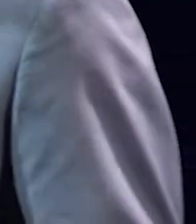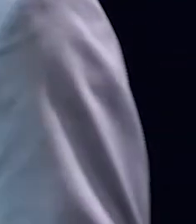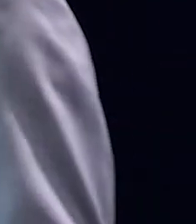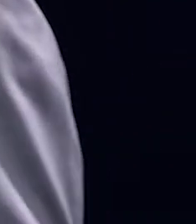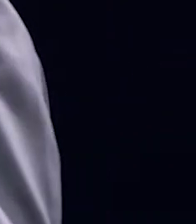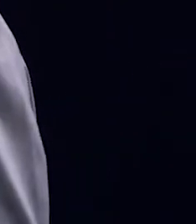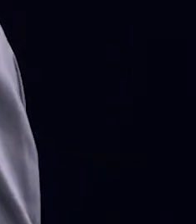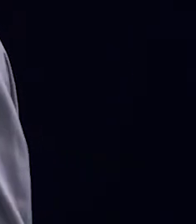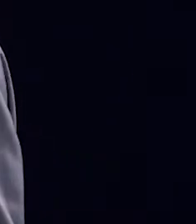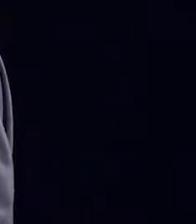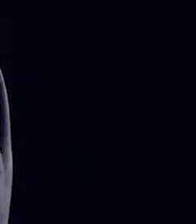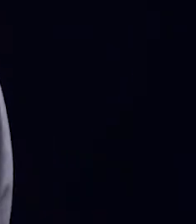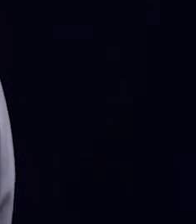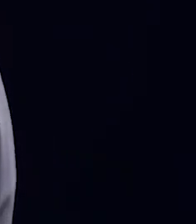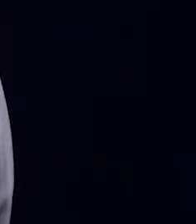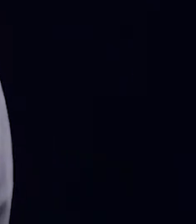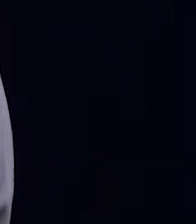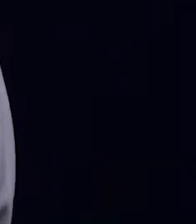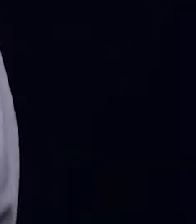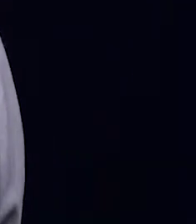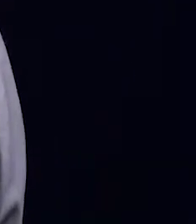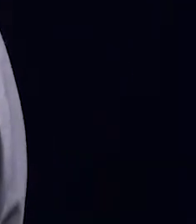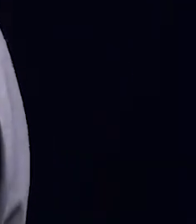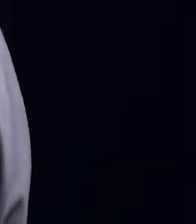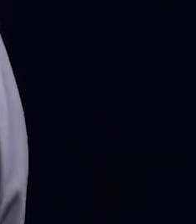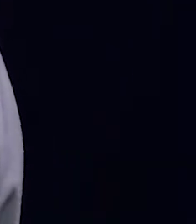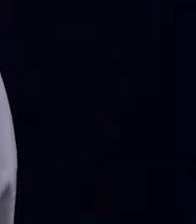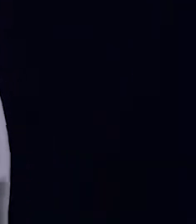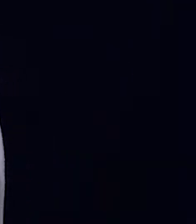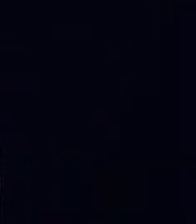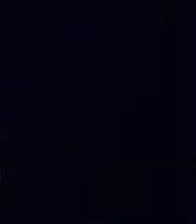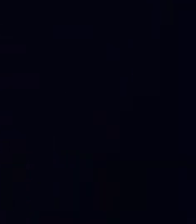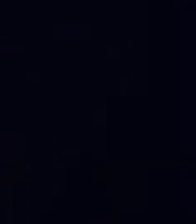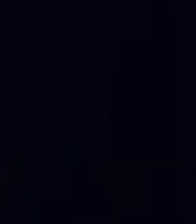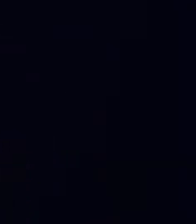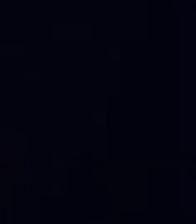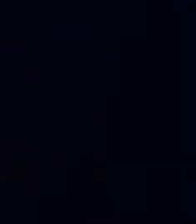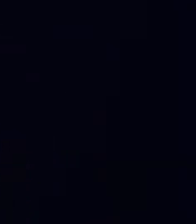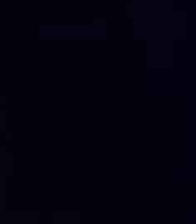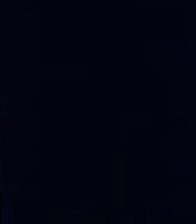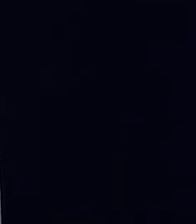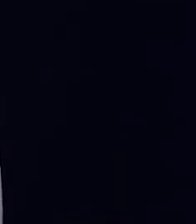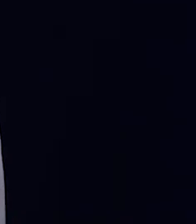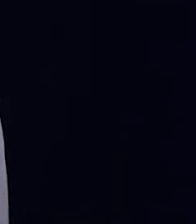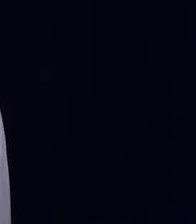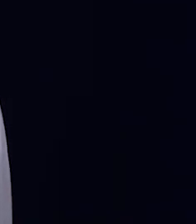Hoy día, los médicos están bajo una avalancha de información.